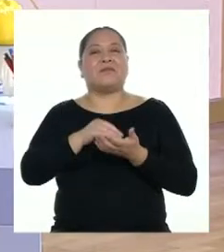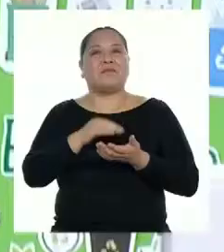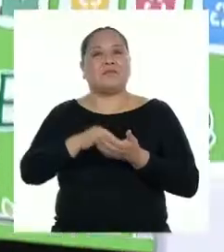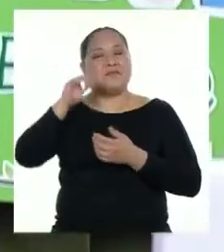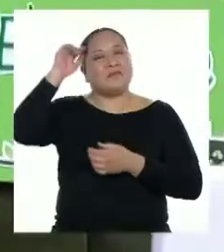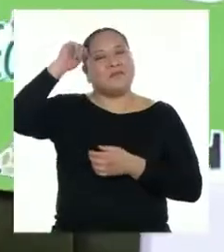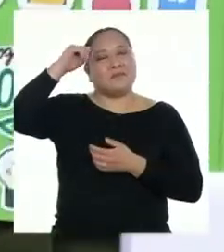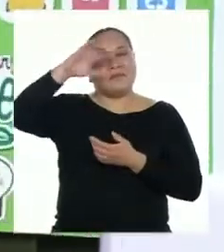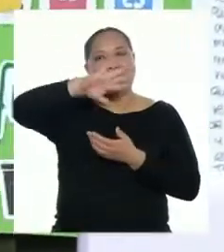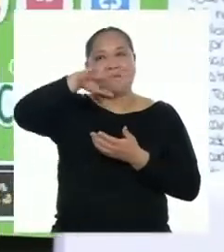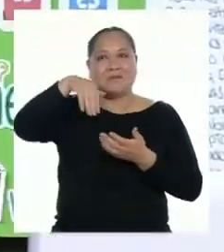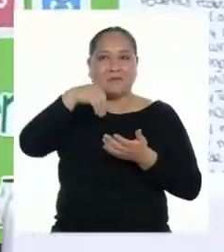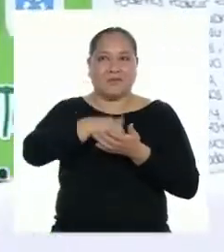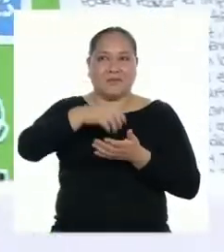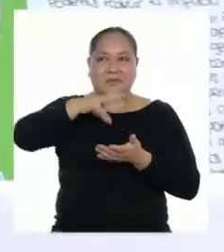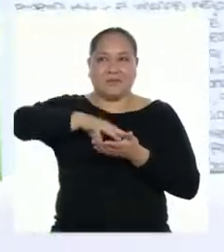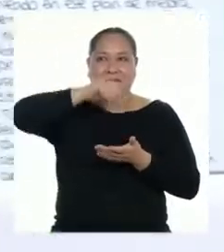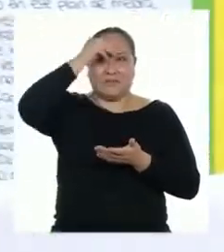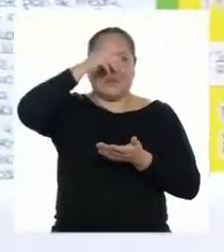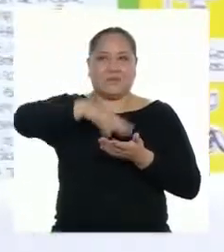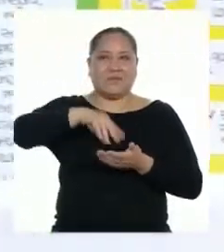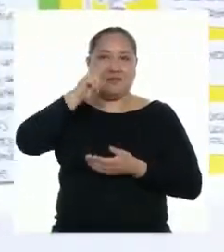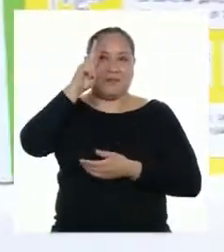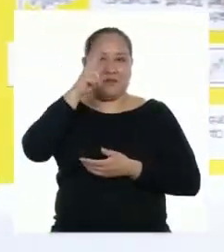lo aprendido las 2 últimas semanas.